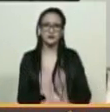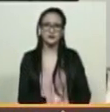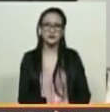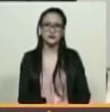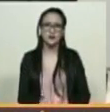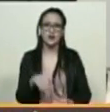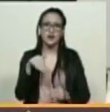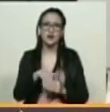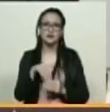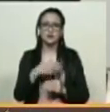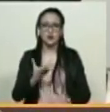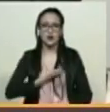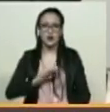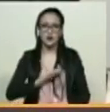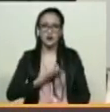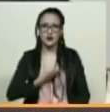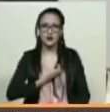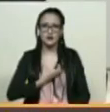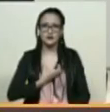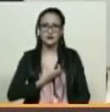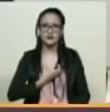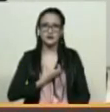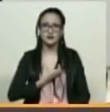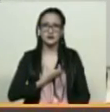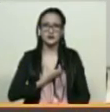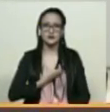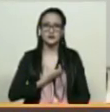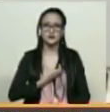2017, elecciones de alcaldes en